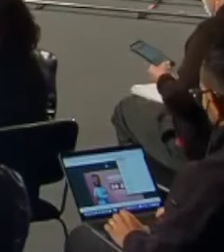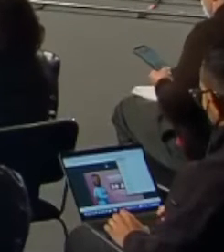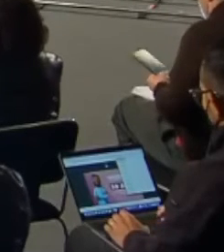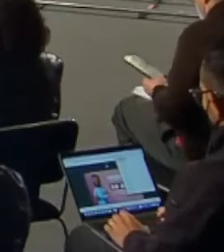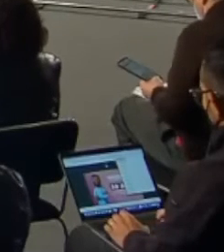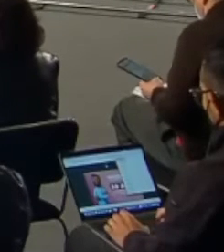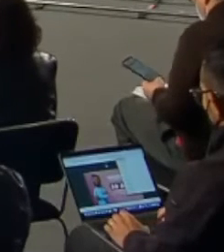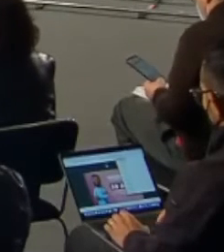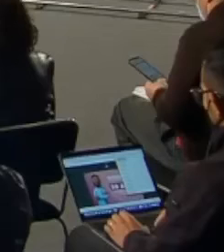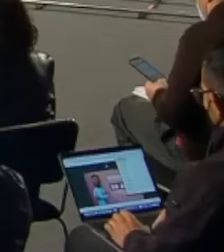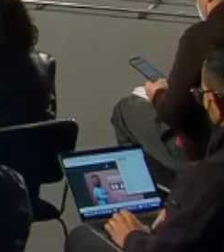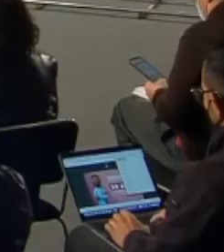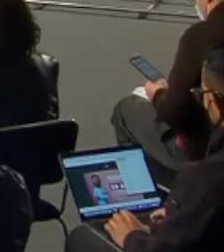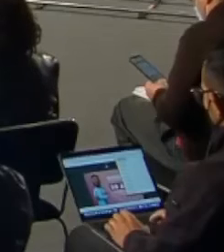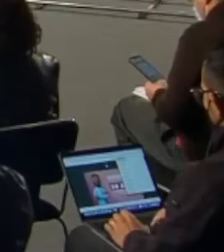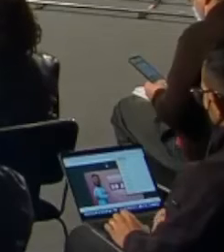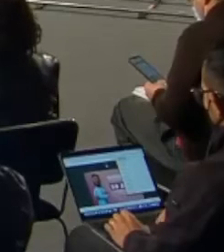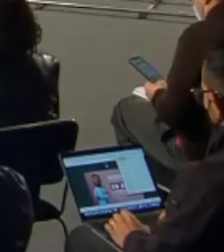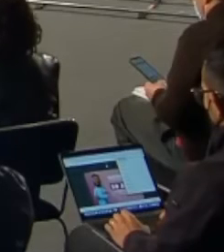Bueno, pues vamos a